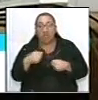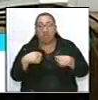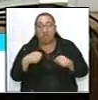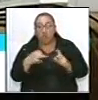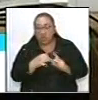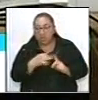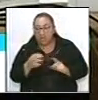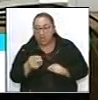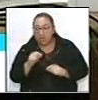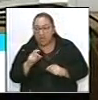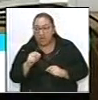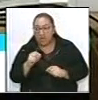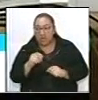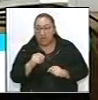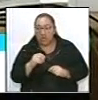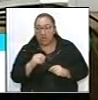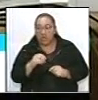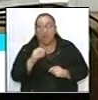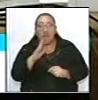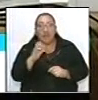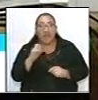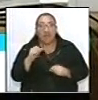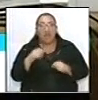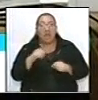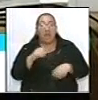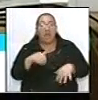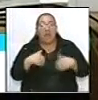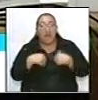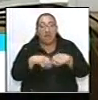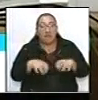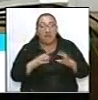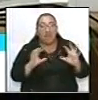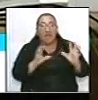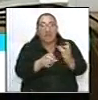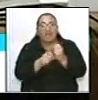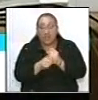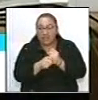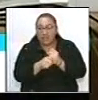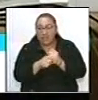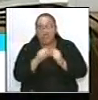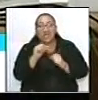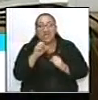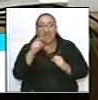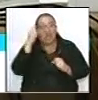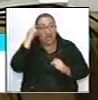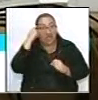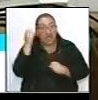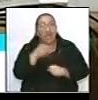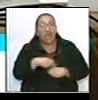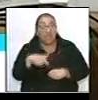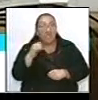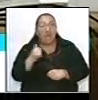motorizado, el sereno de brigada canina, de brigada de rescate, hasta el sereno de inteligencia, que existe.